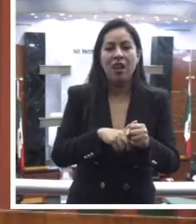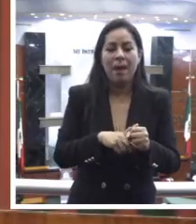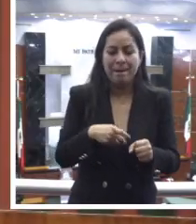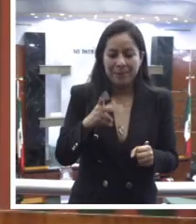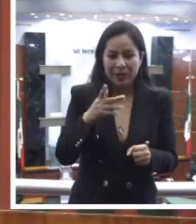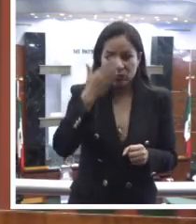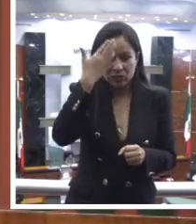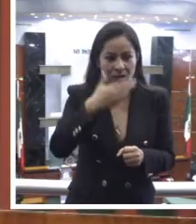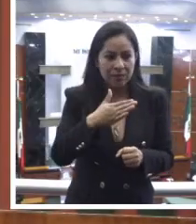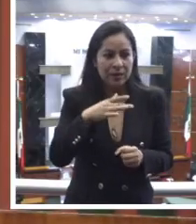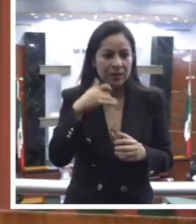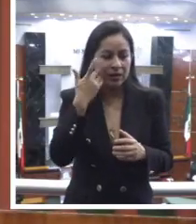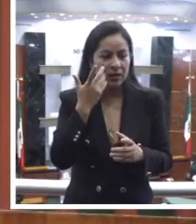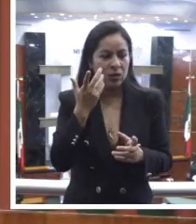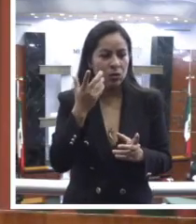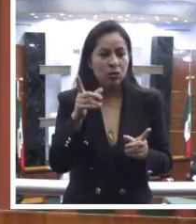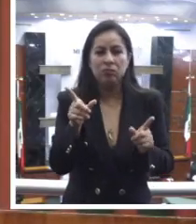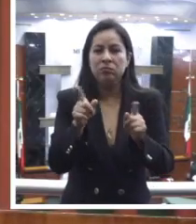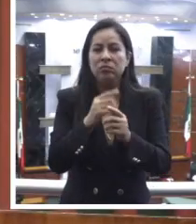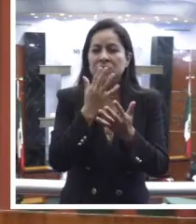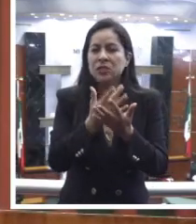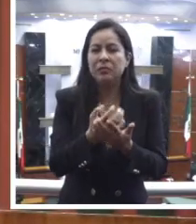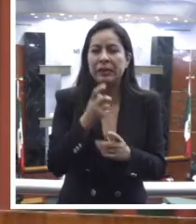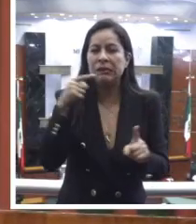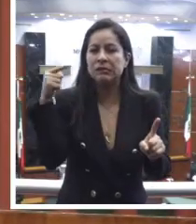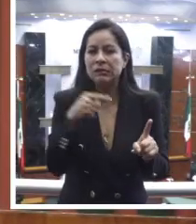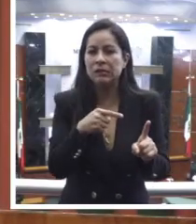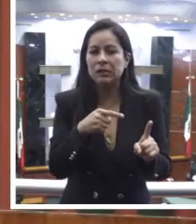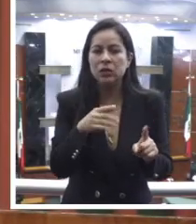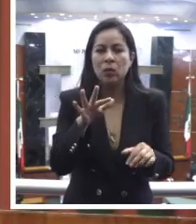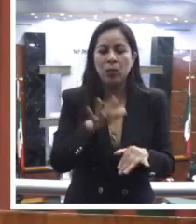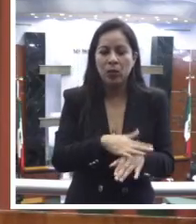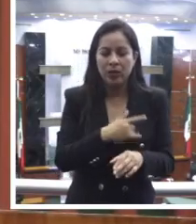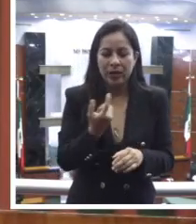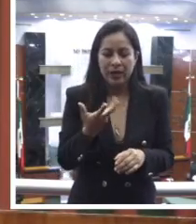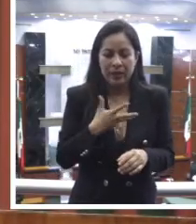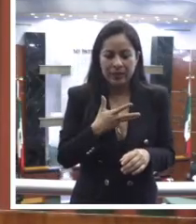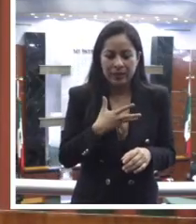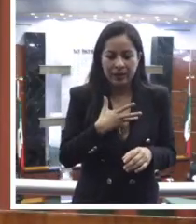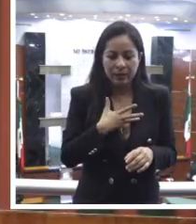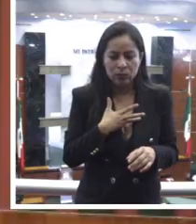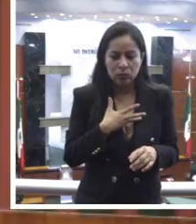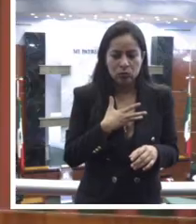Pero, ¿saben? Quiero hacer una pausa en ese sentido porque tenemos